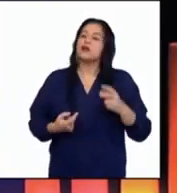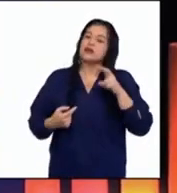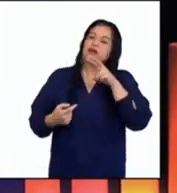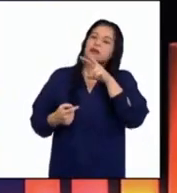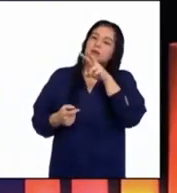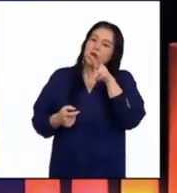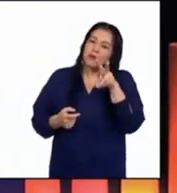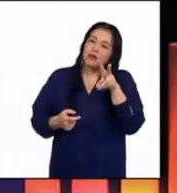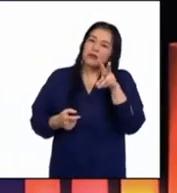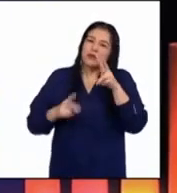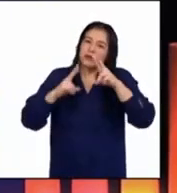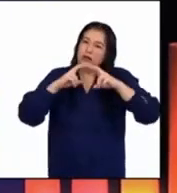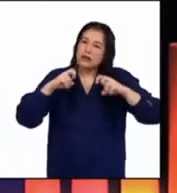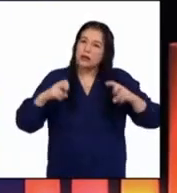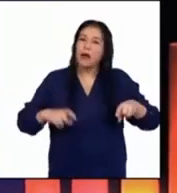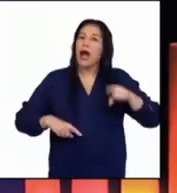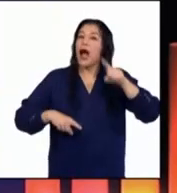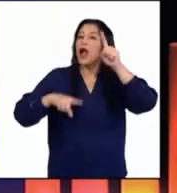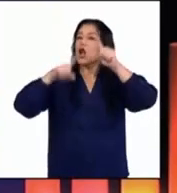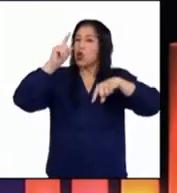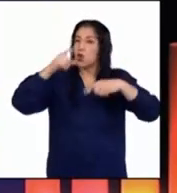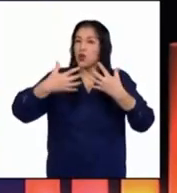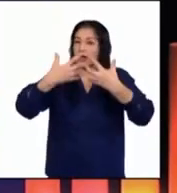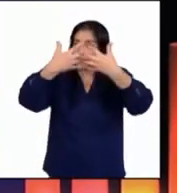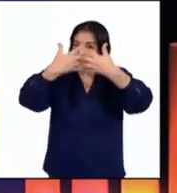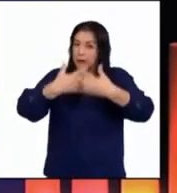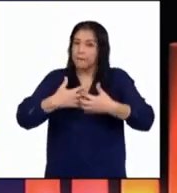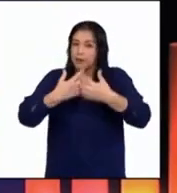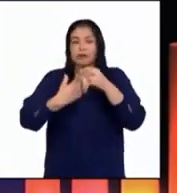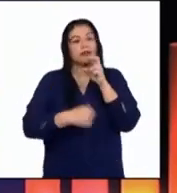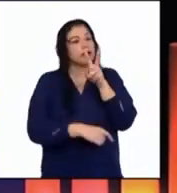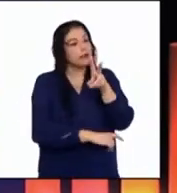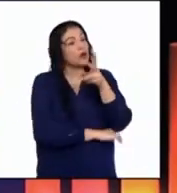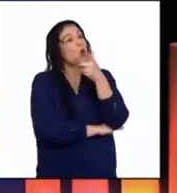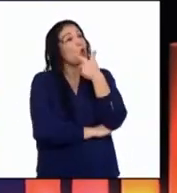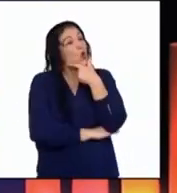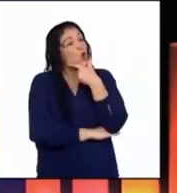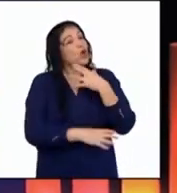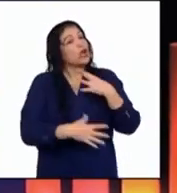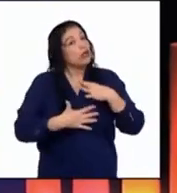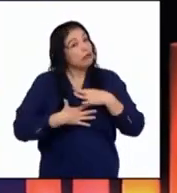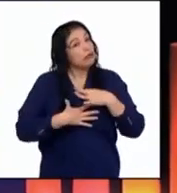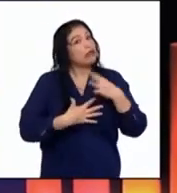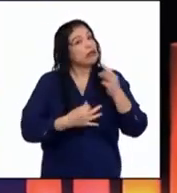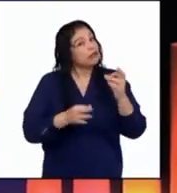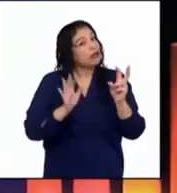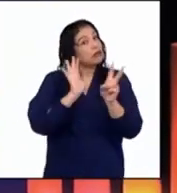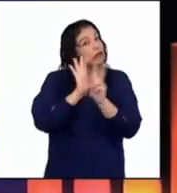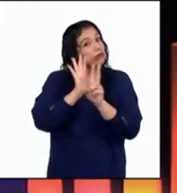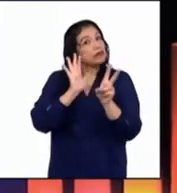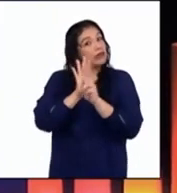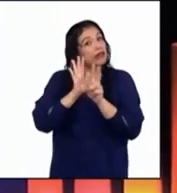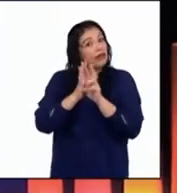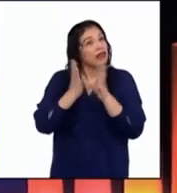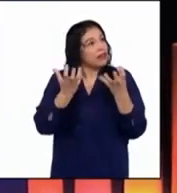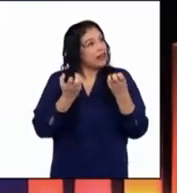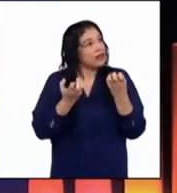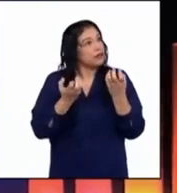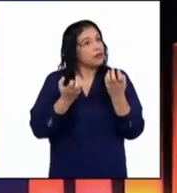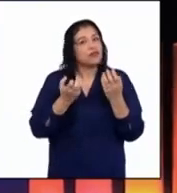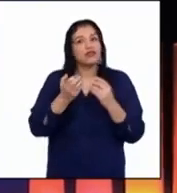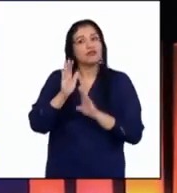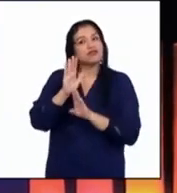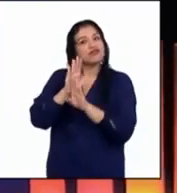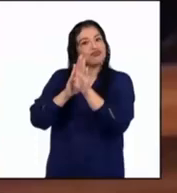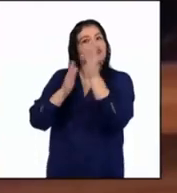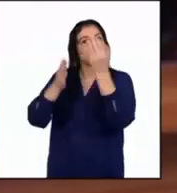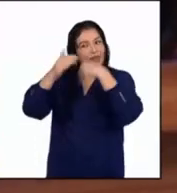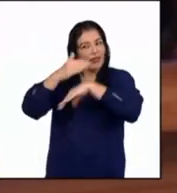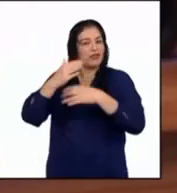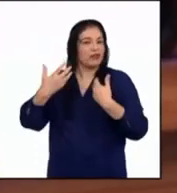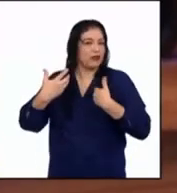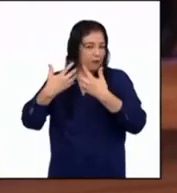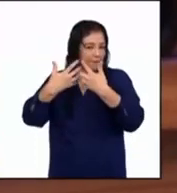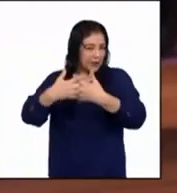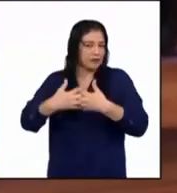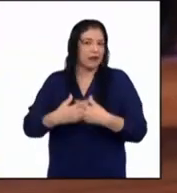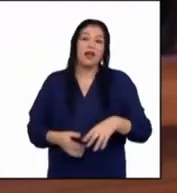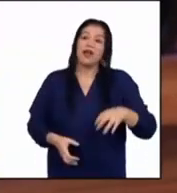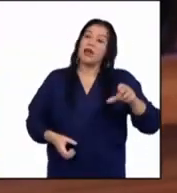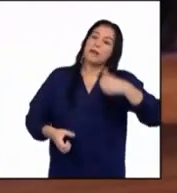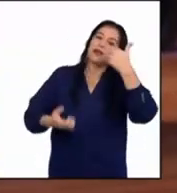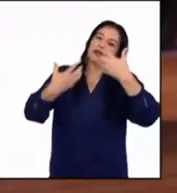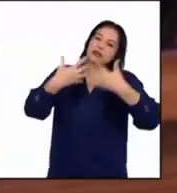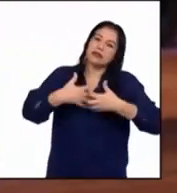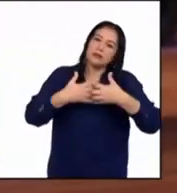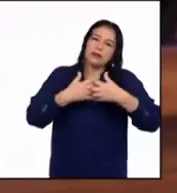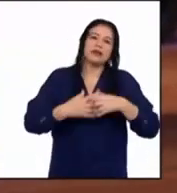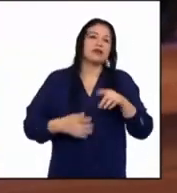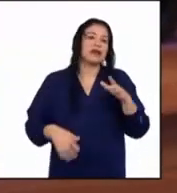algunas, digamos, encontraron esto como muy interesante y quisieron comenzar a promoverlo internamente. Pero para otras era